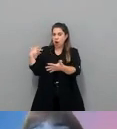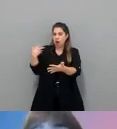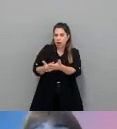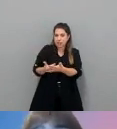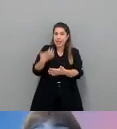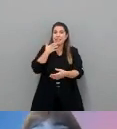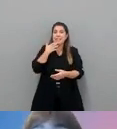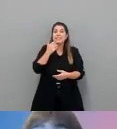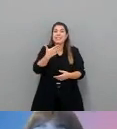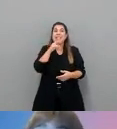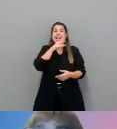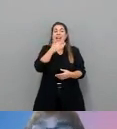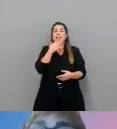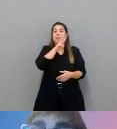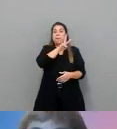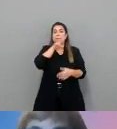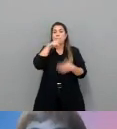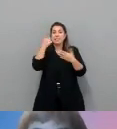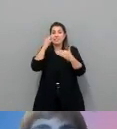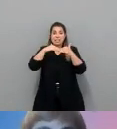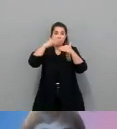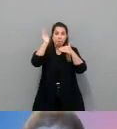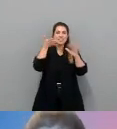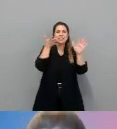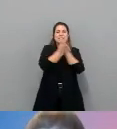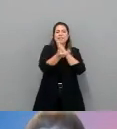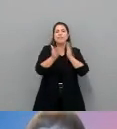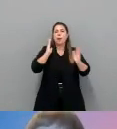años, estos periodos mínimos se duplican, ¿vale?